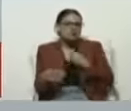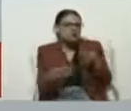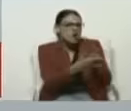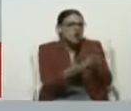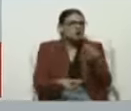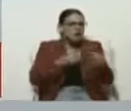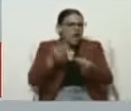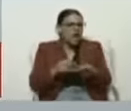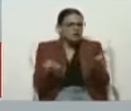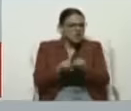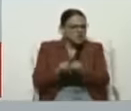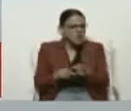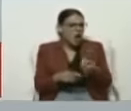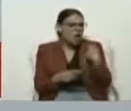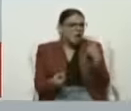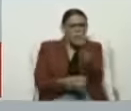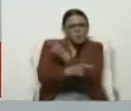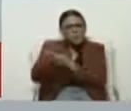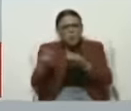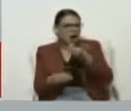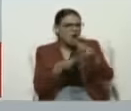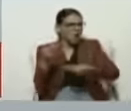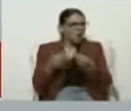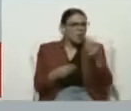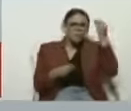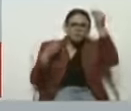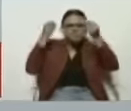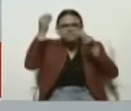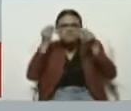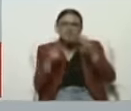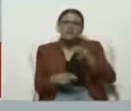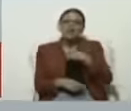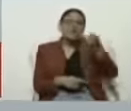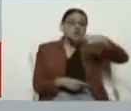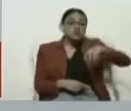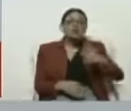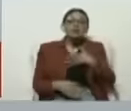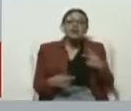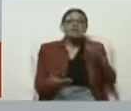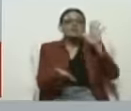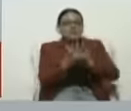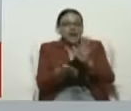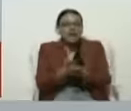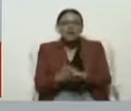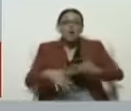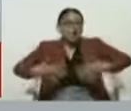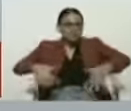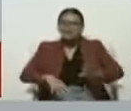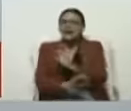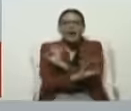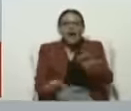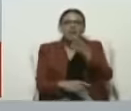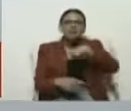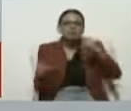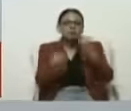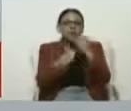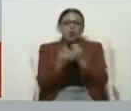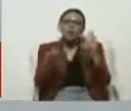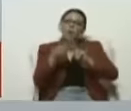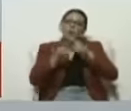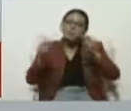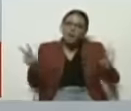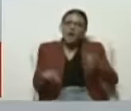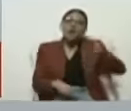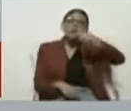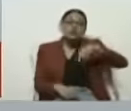venezolanos, que estamos tranquilos, sin nervios y en paz. ¿Qué tiene de malo que Venezuela quiera estar